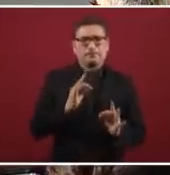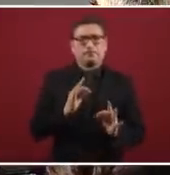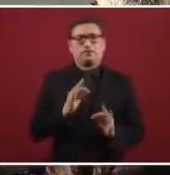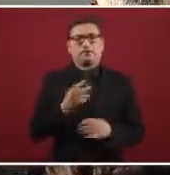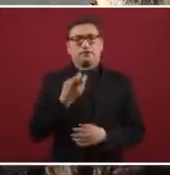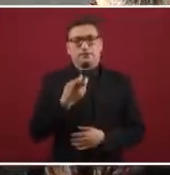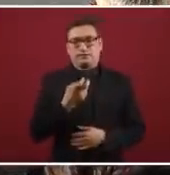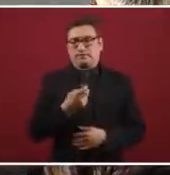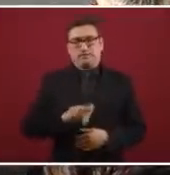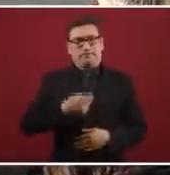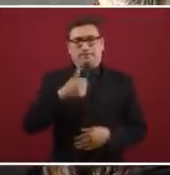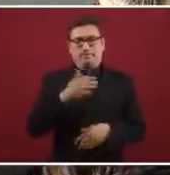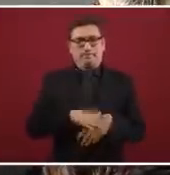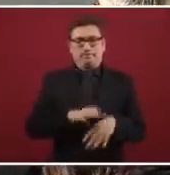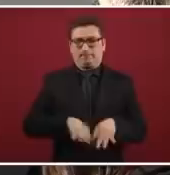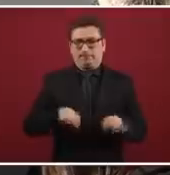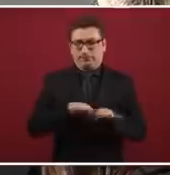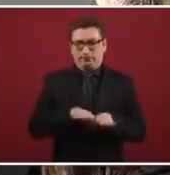lo primero,